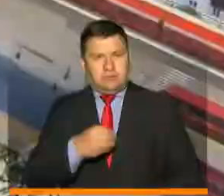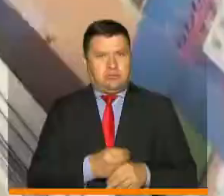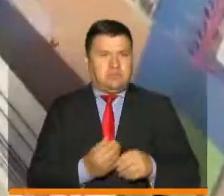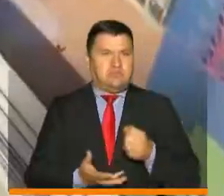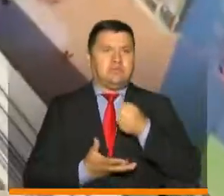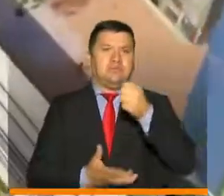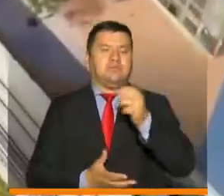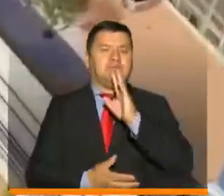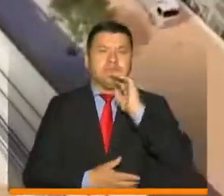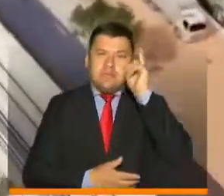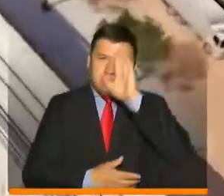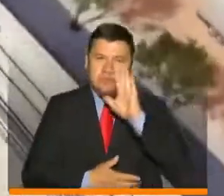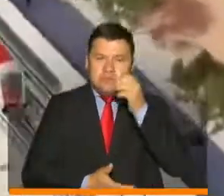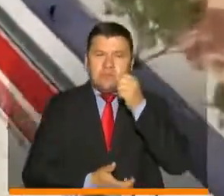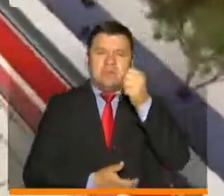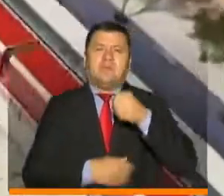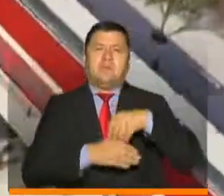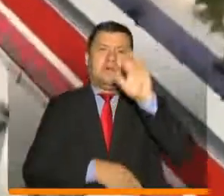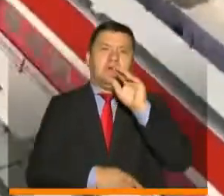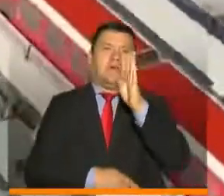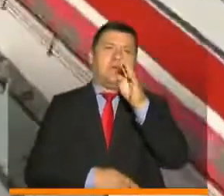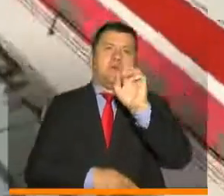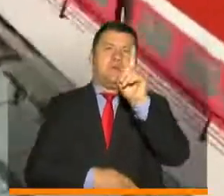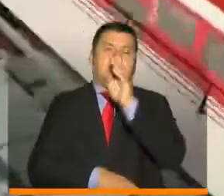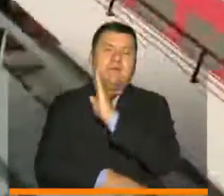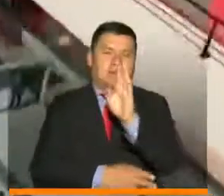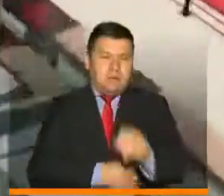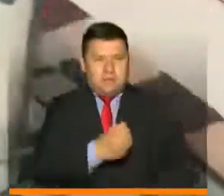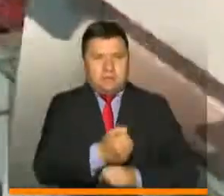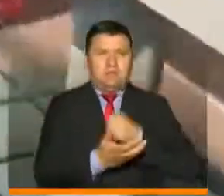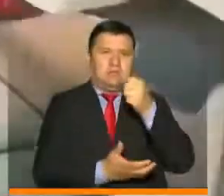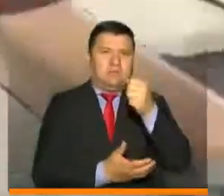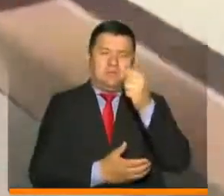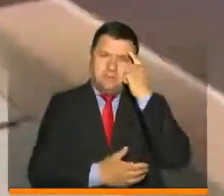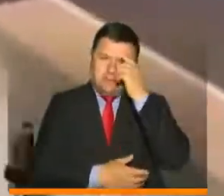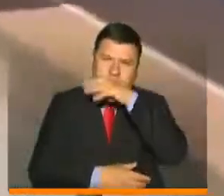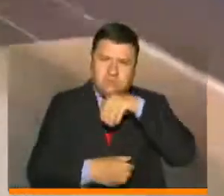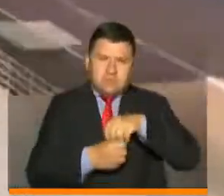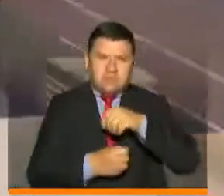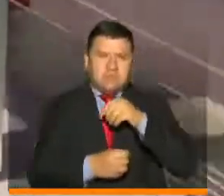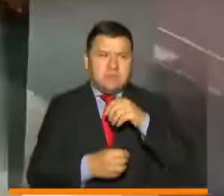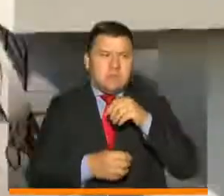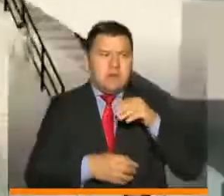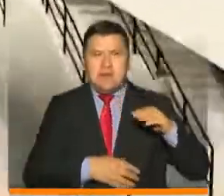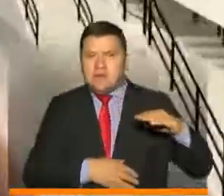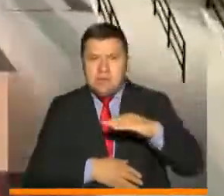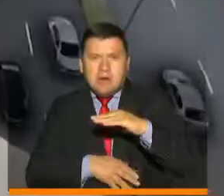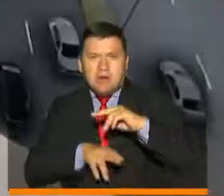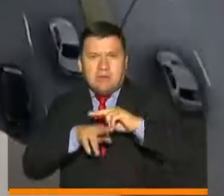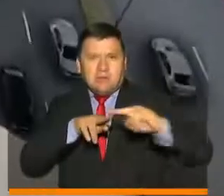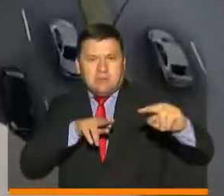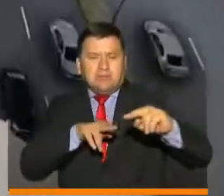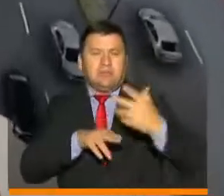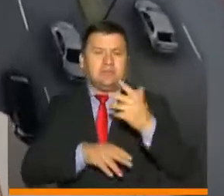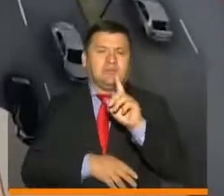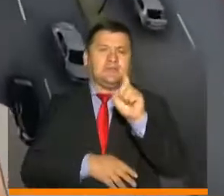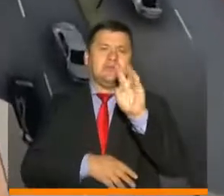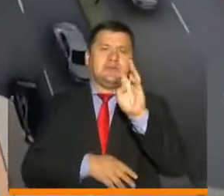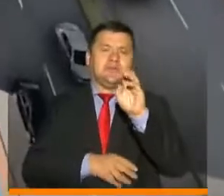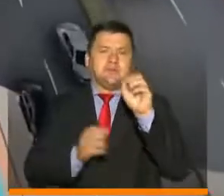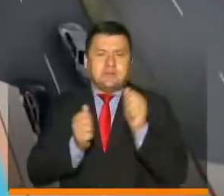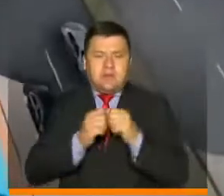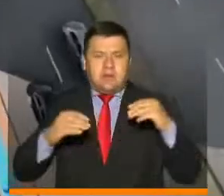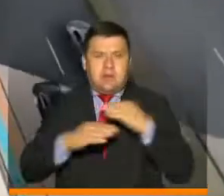los recursos que aporta la nación por más de 4,3 billones de pesos para las troncales alimentadoras en los corredores de la Avenida 68